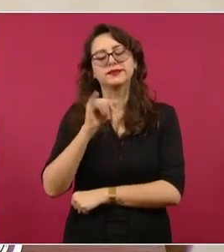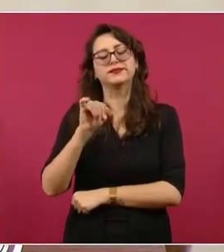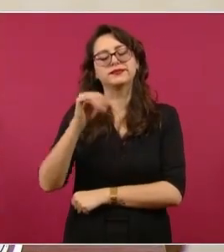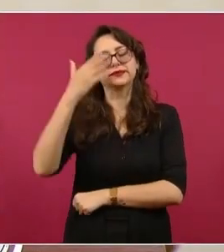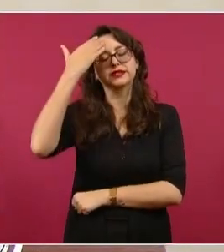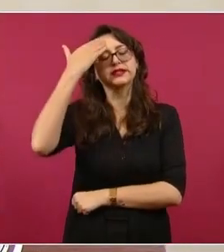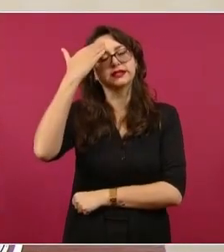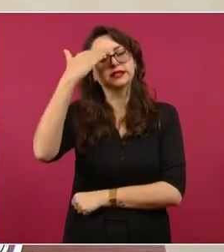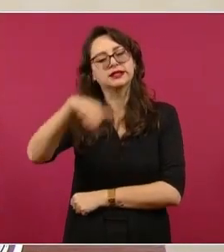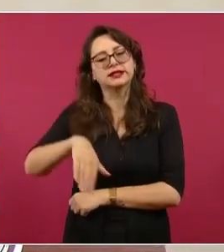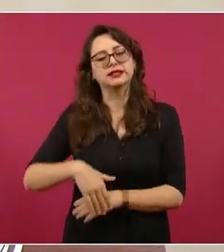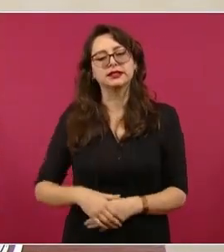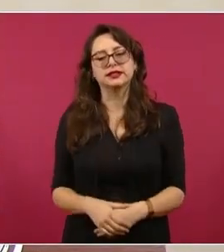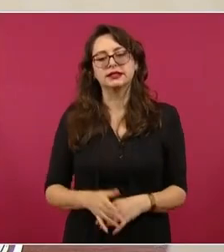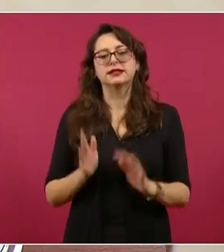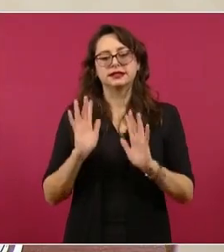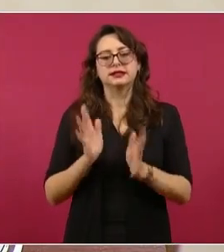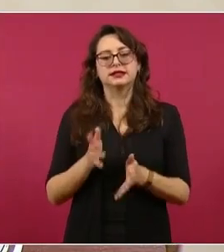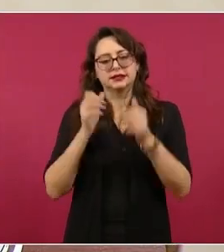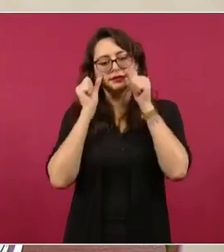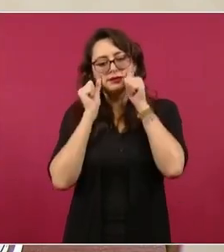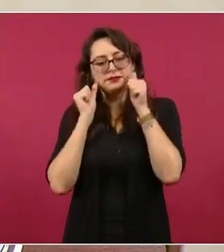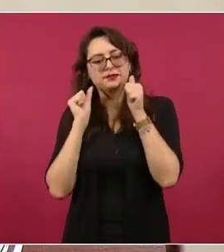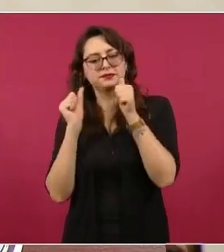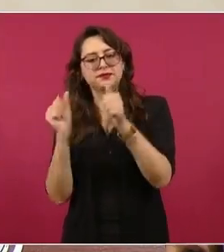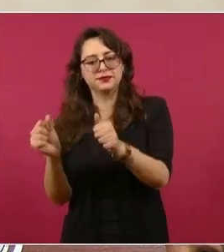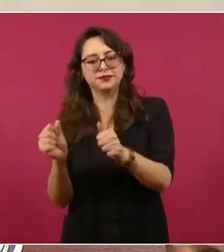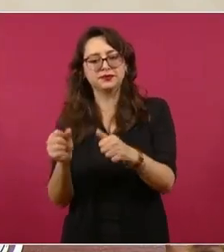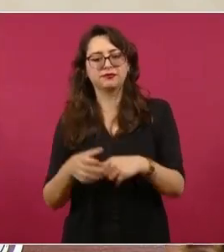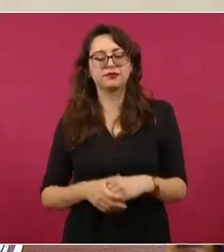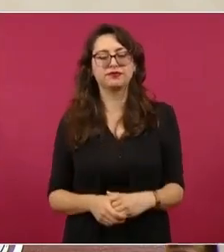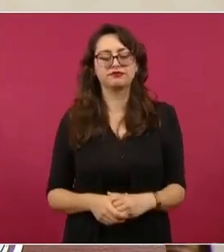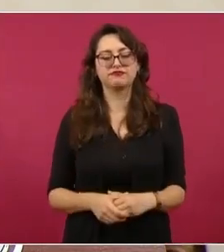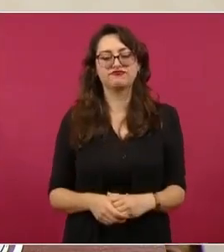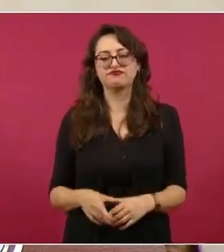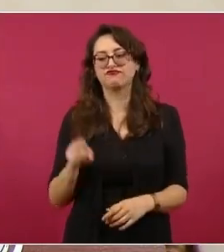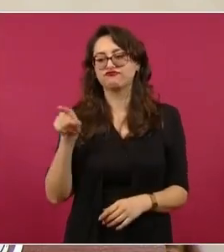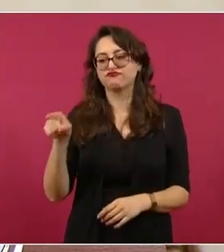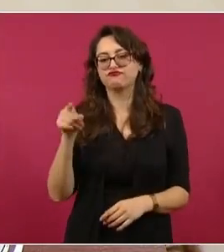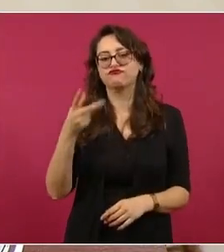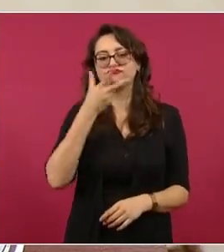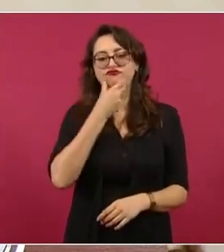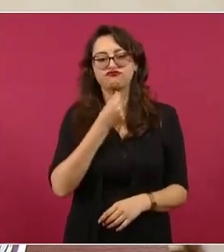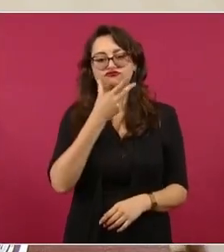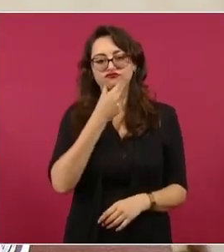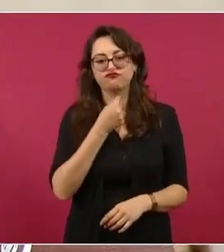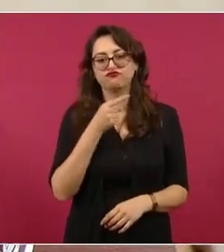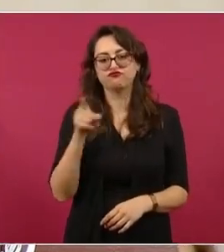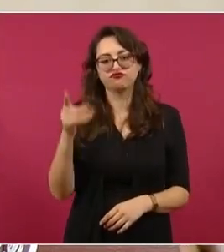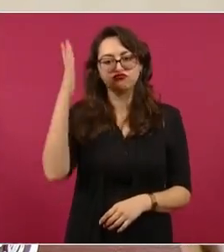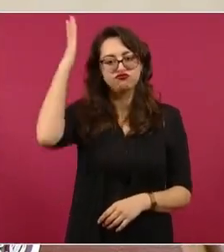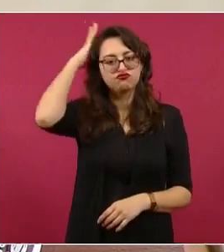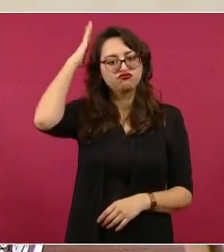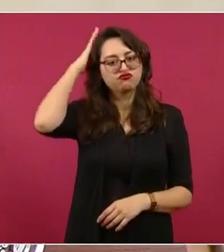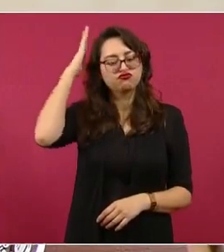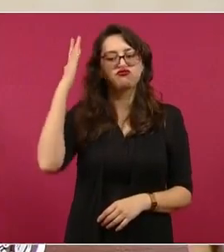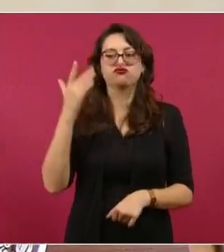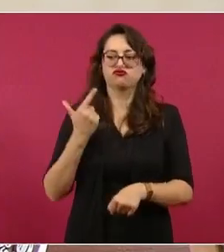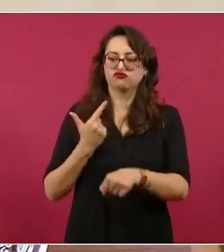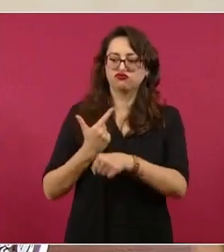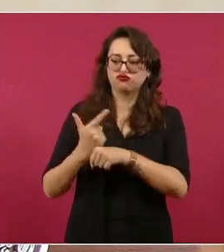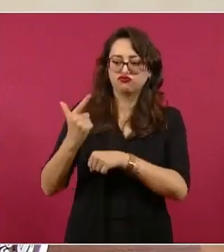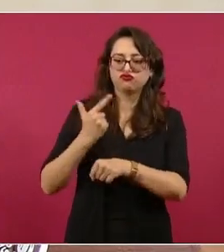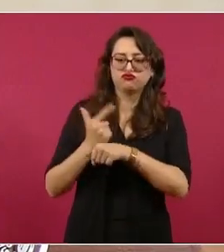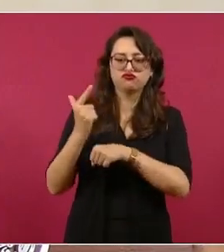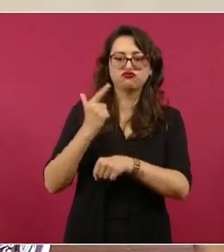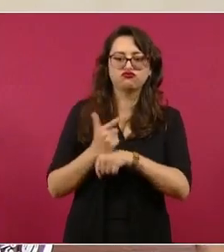una persona, un dirigente que participó en